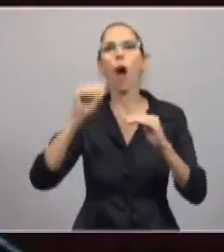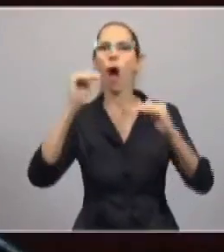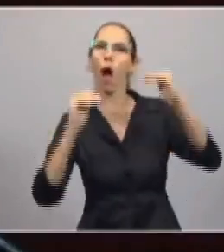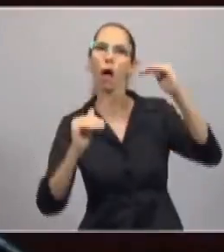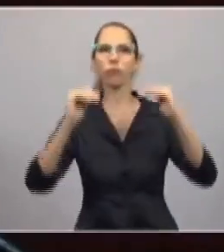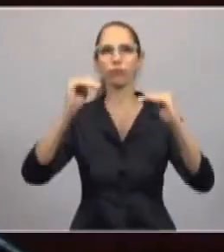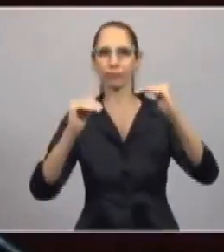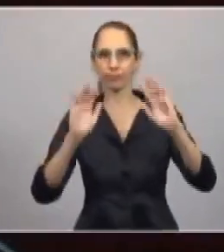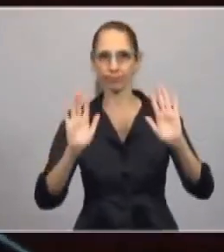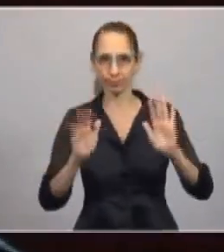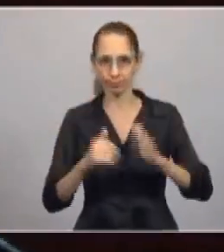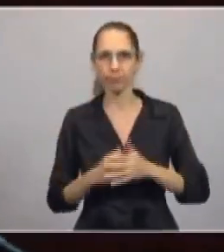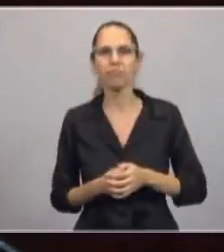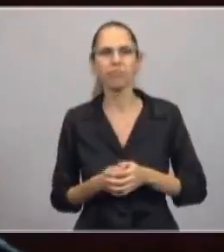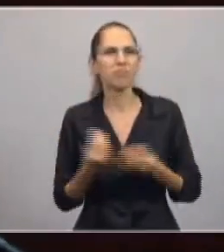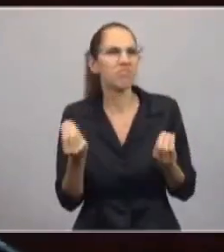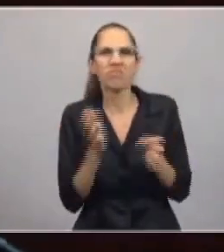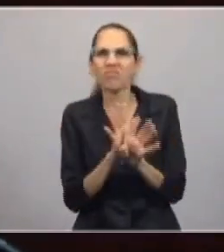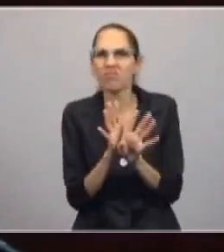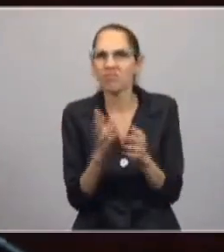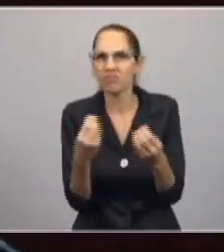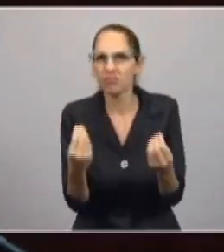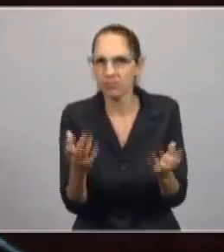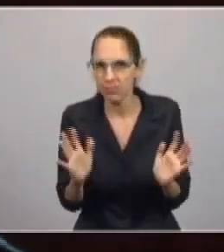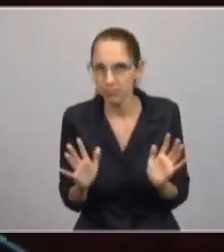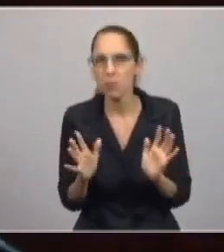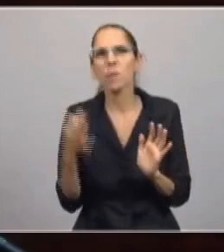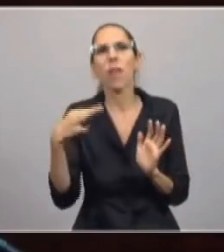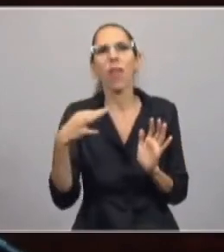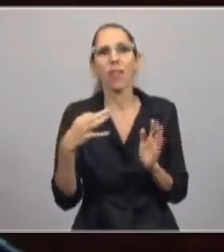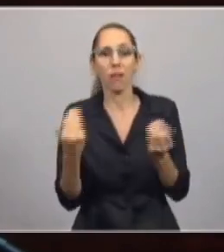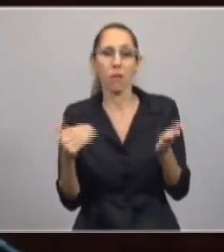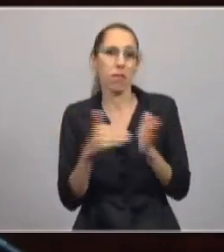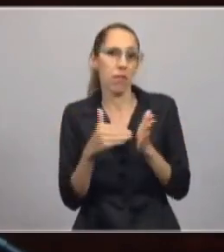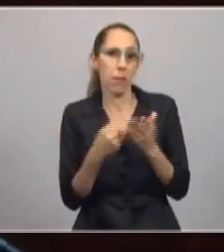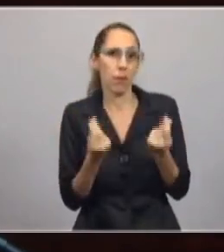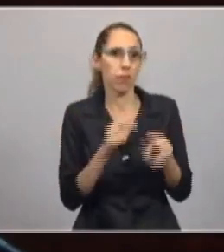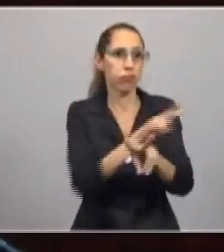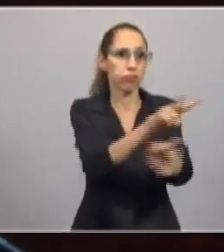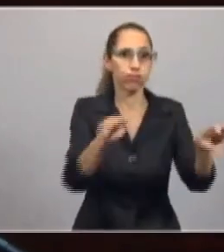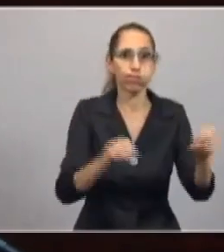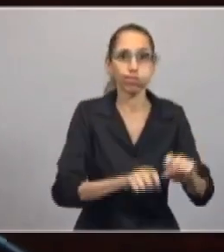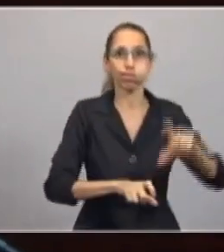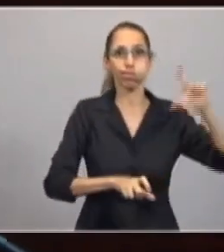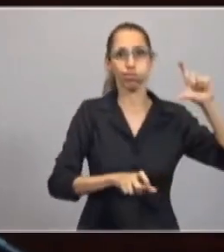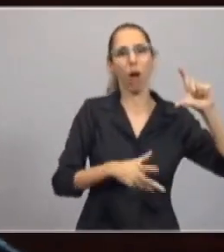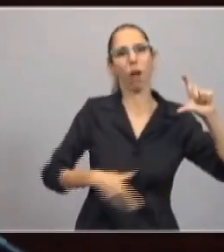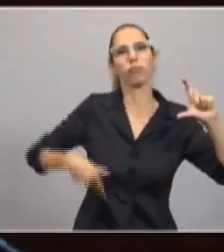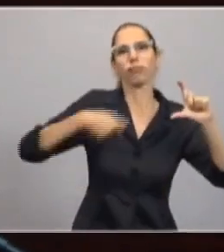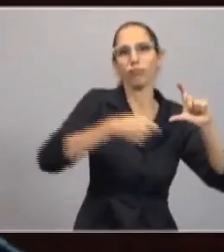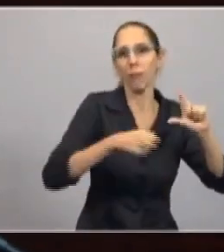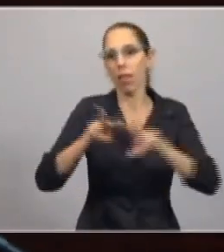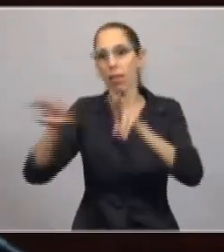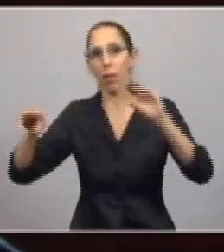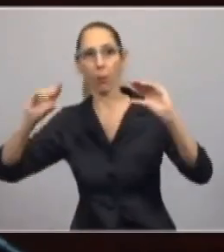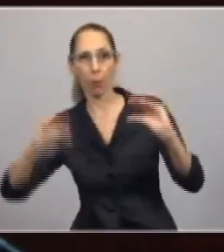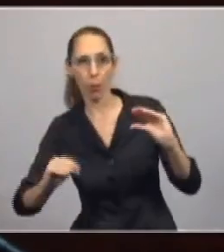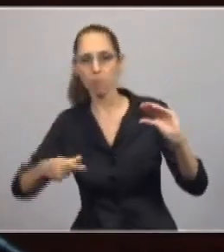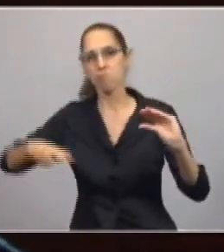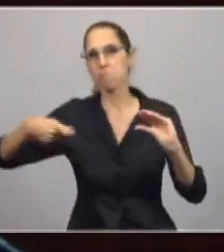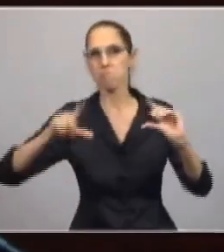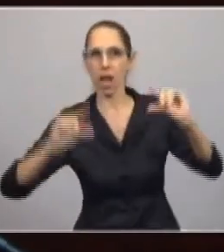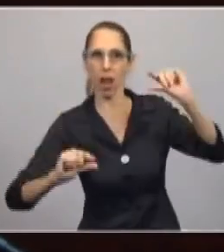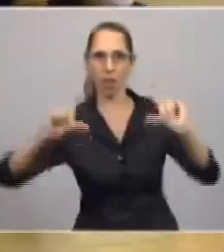Eso significa que deben contribuir en mayor proporción los que más tienen y los que más pueden.